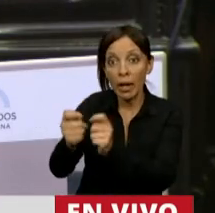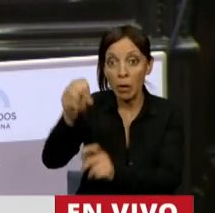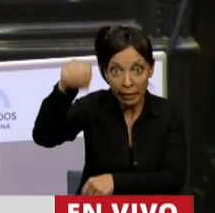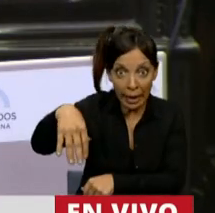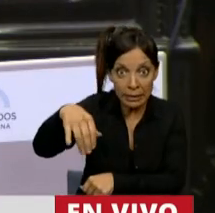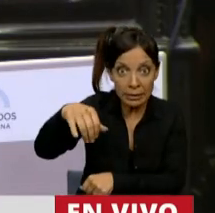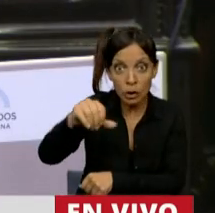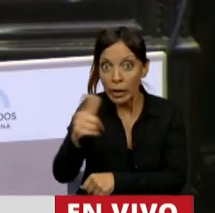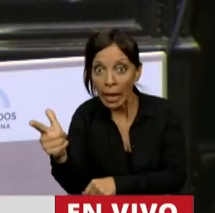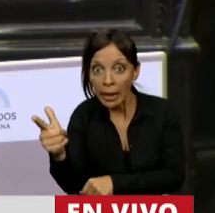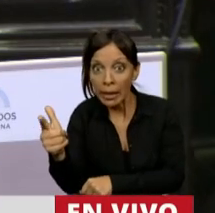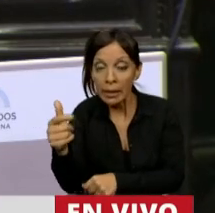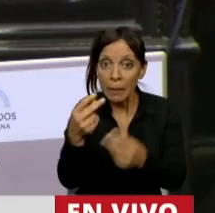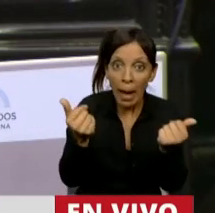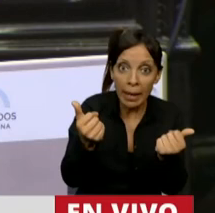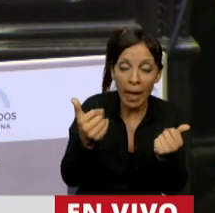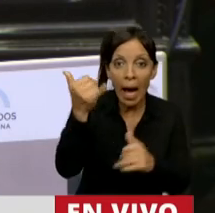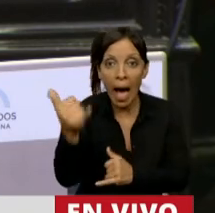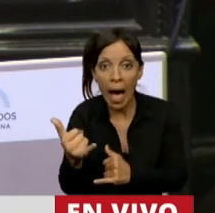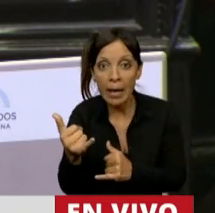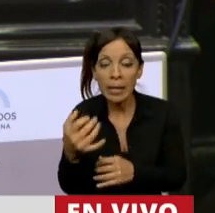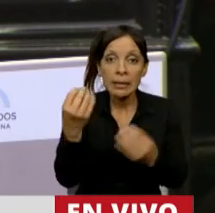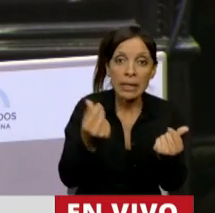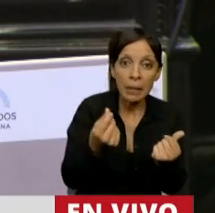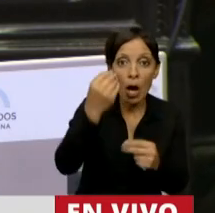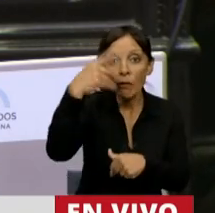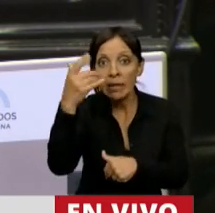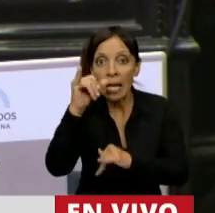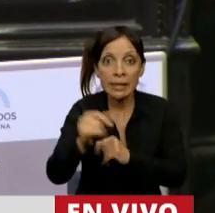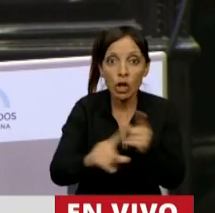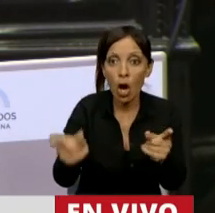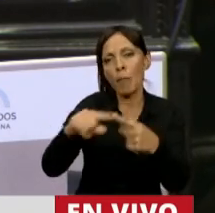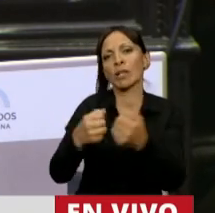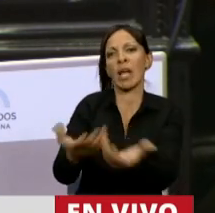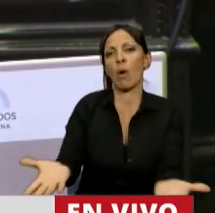¿Esta sesión es válida? ¿Existe? ¿No existe? Pónganse de acuerdo, así podemos